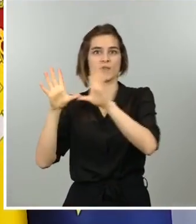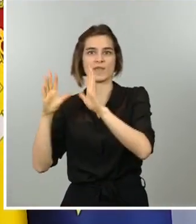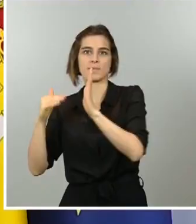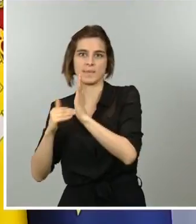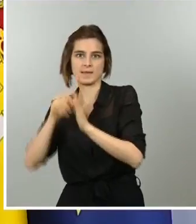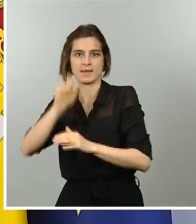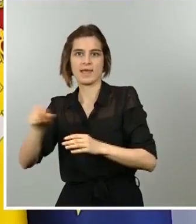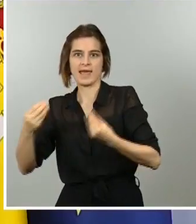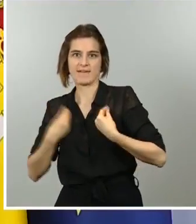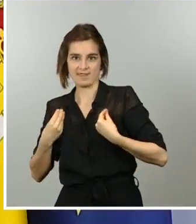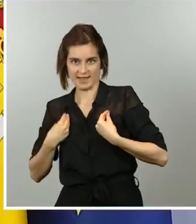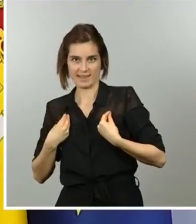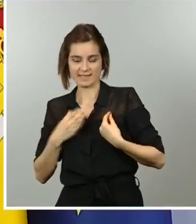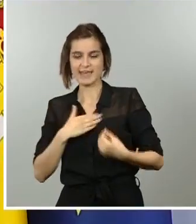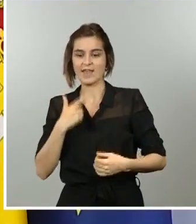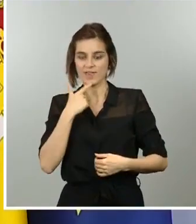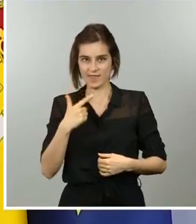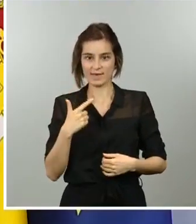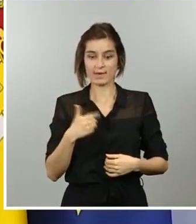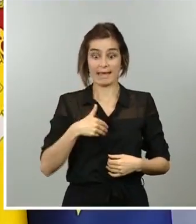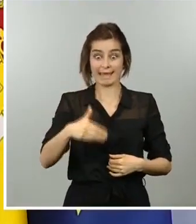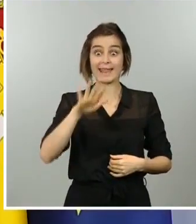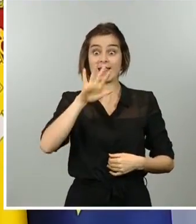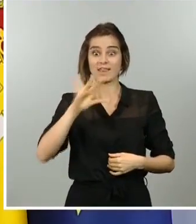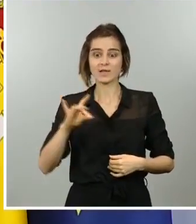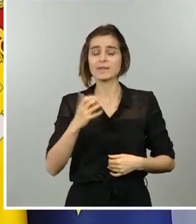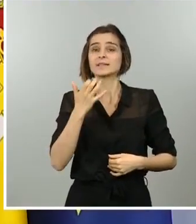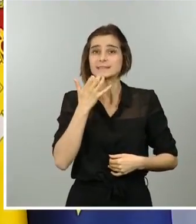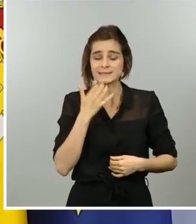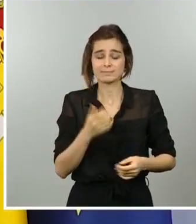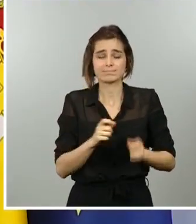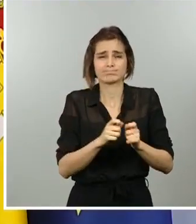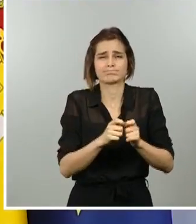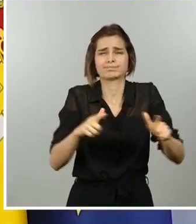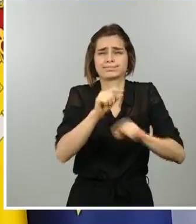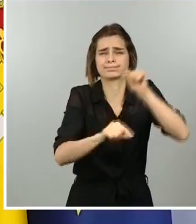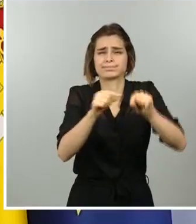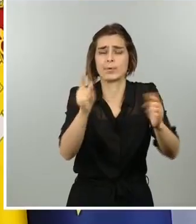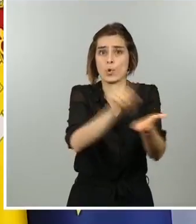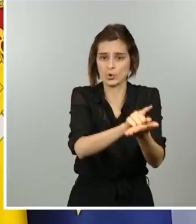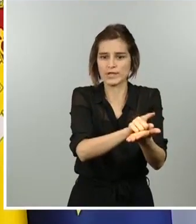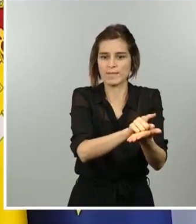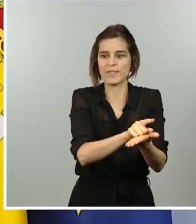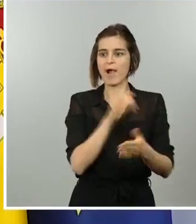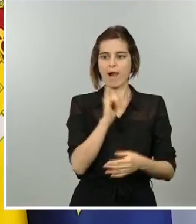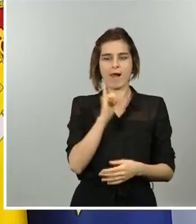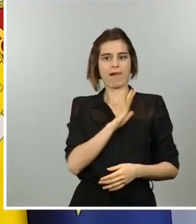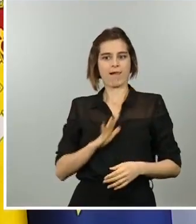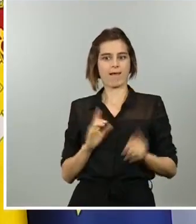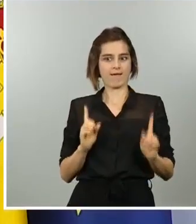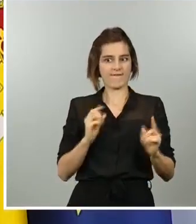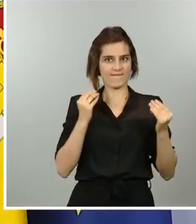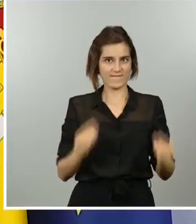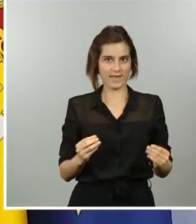puede poner en marcha en un plazo máximo de 5 días por si hubiere un rebrote. Y otra, que también en un plazo máximo de 5 días hay la capacidad